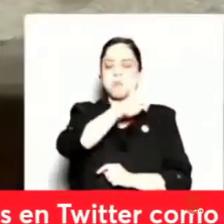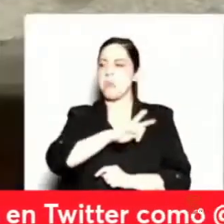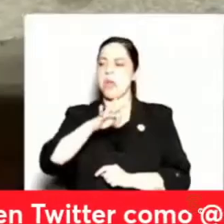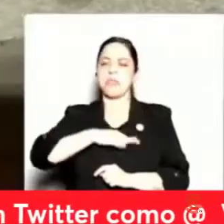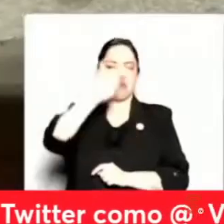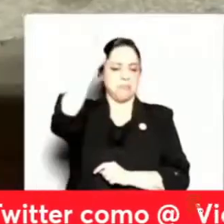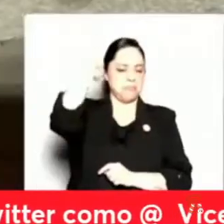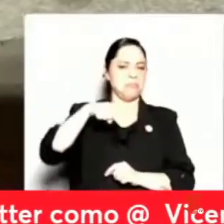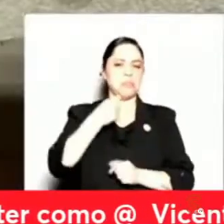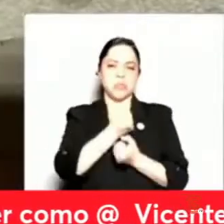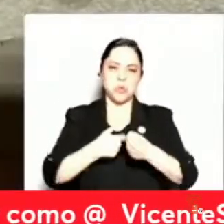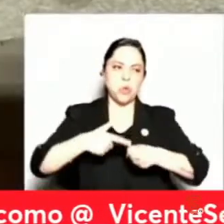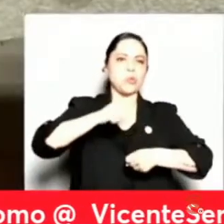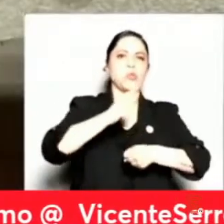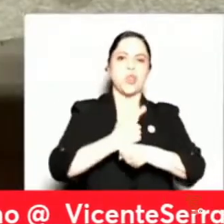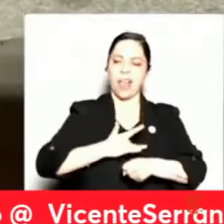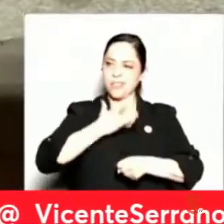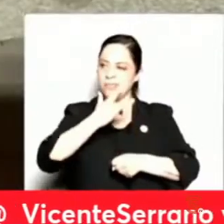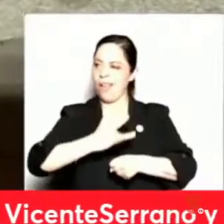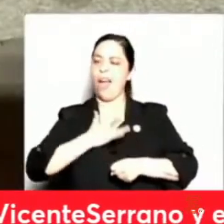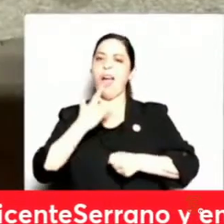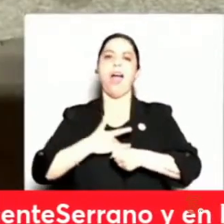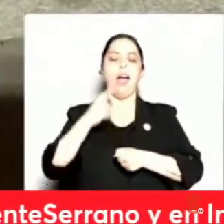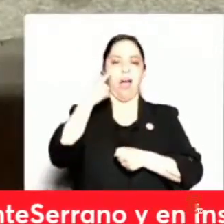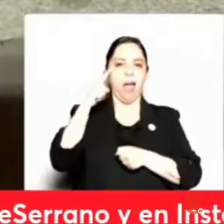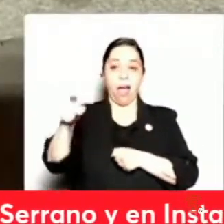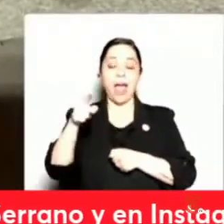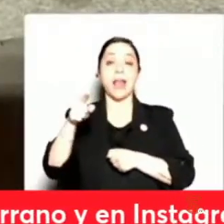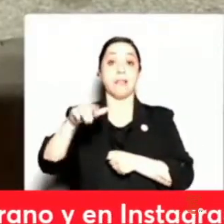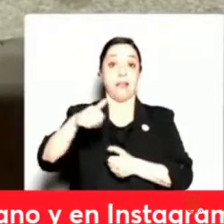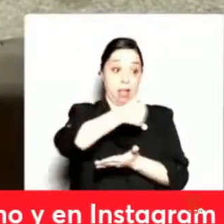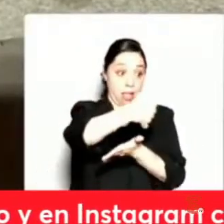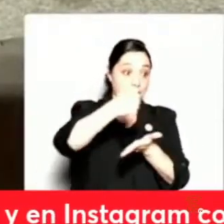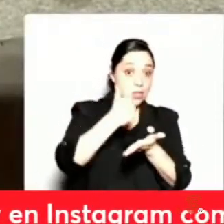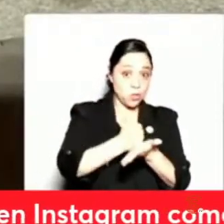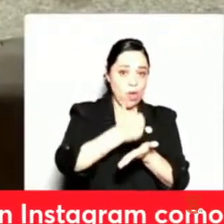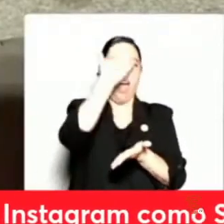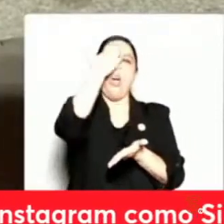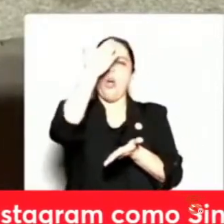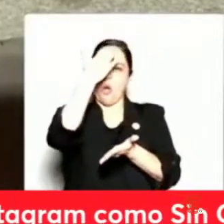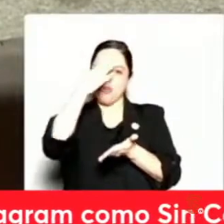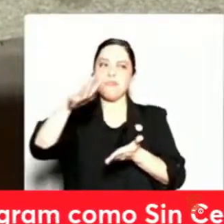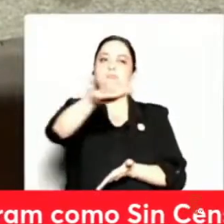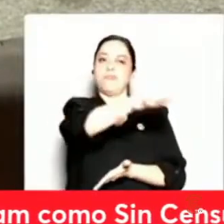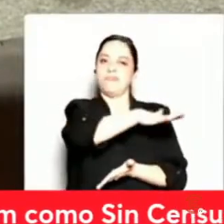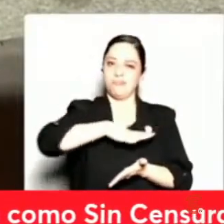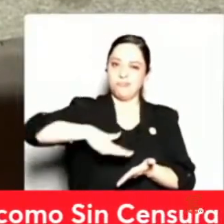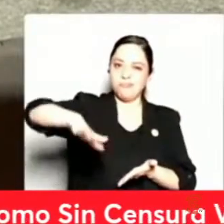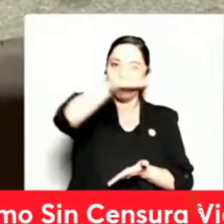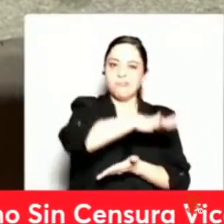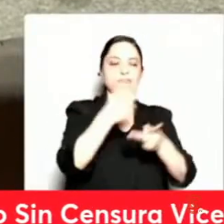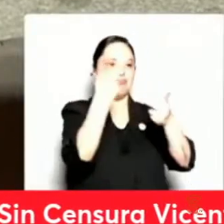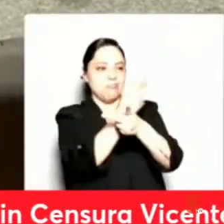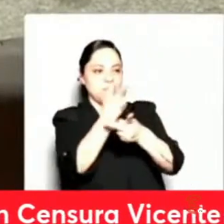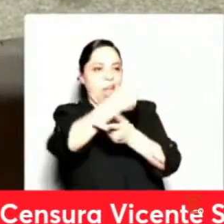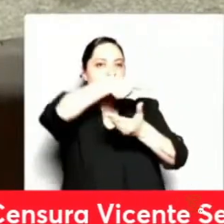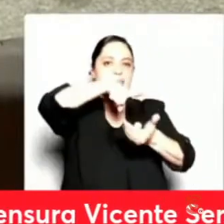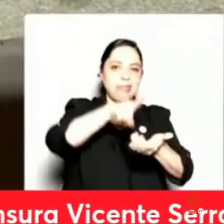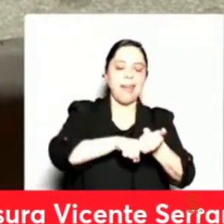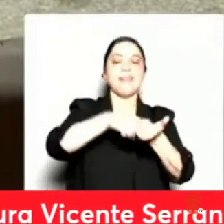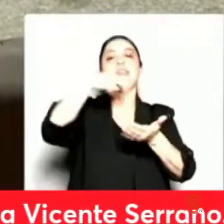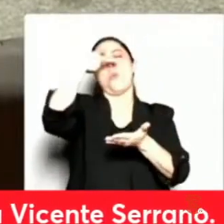social, conoce ampliamente la ciudad, los actores mismos de la